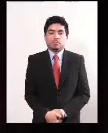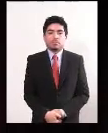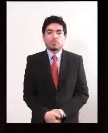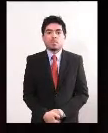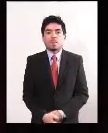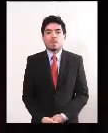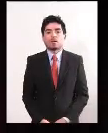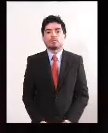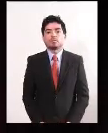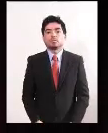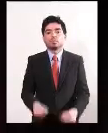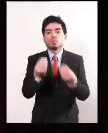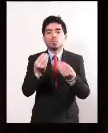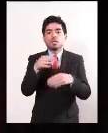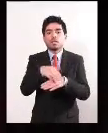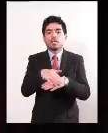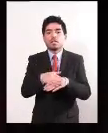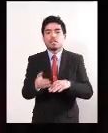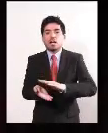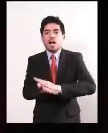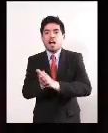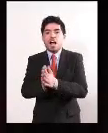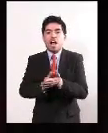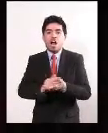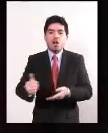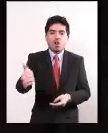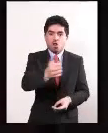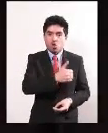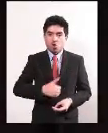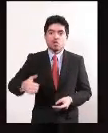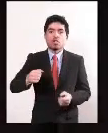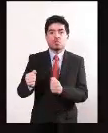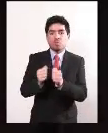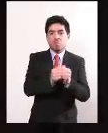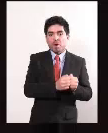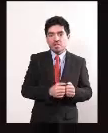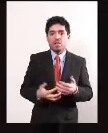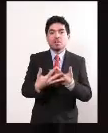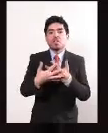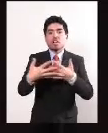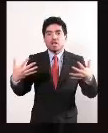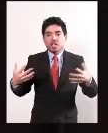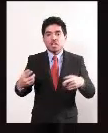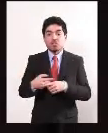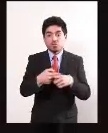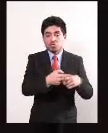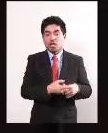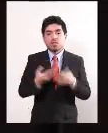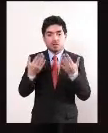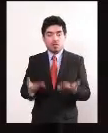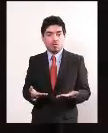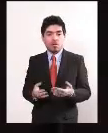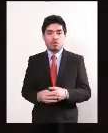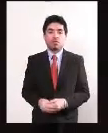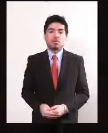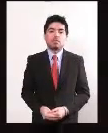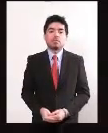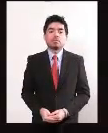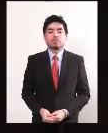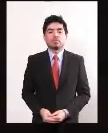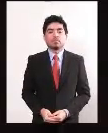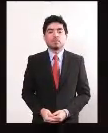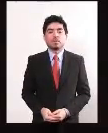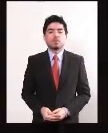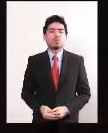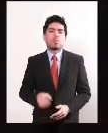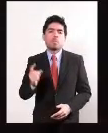Muy buenas tardes a todos los vecinos y vecinas que nos siguen a través de las redes sociales en estos momentos.